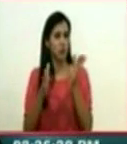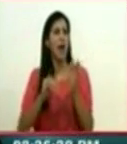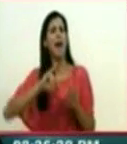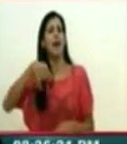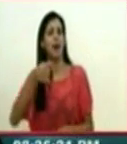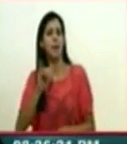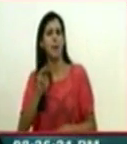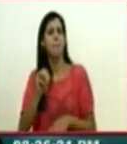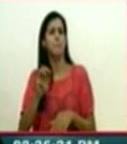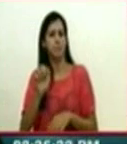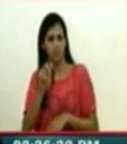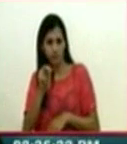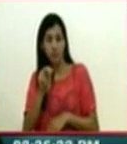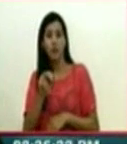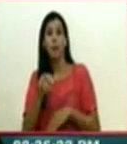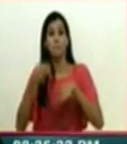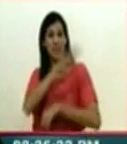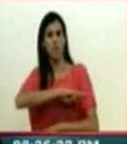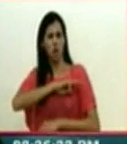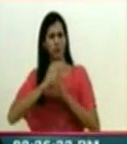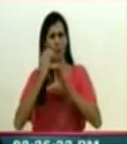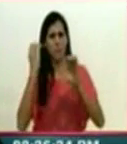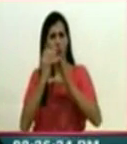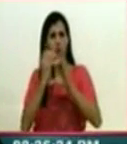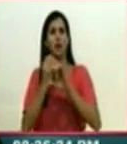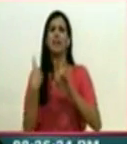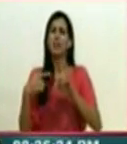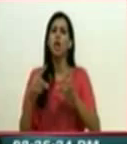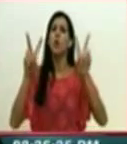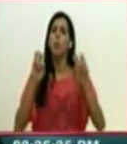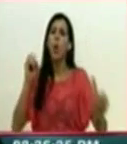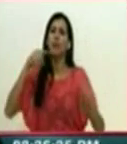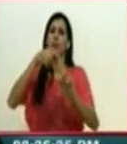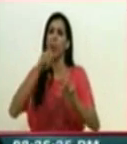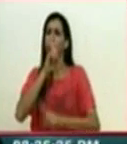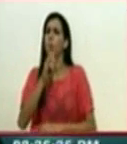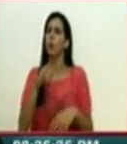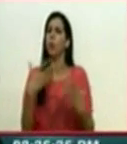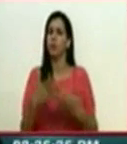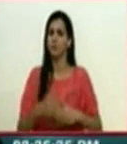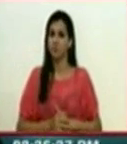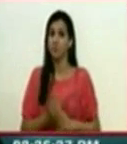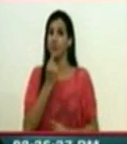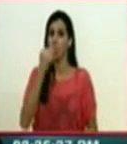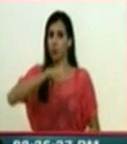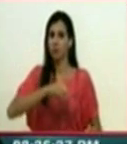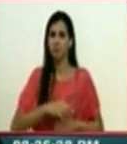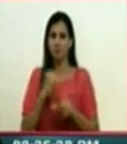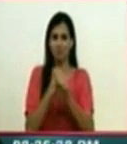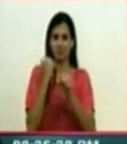Eltrudy que la misión transporte, bueno, se planteen nuevas metas, grandes metas. Una de ellas, le decía hoy,